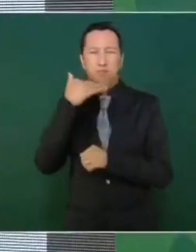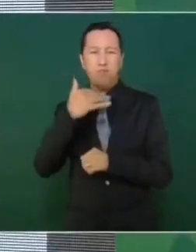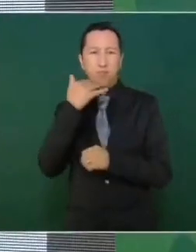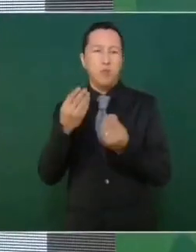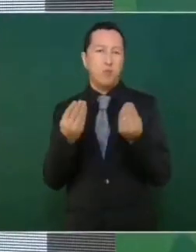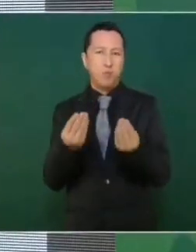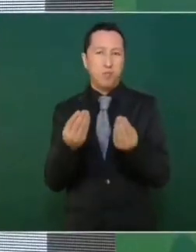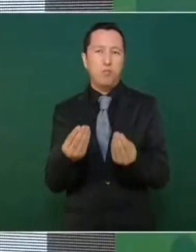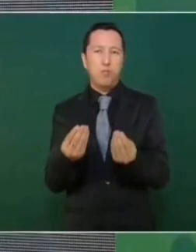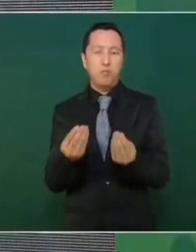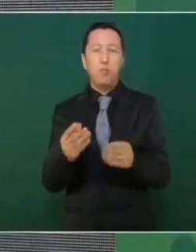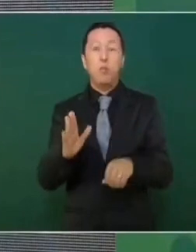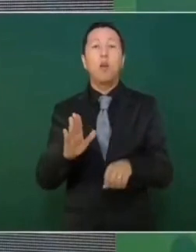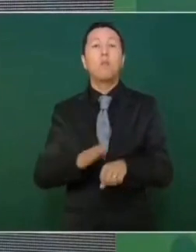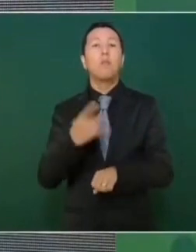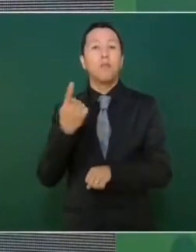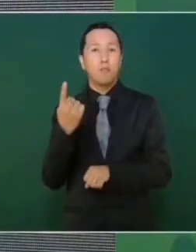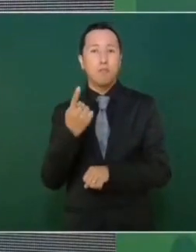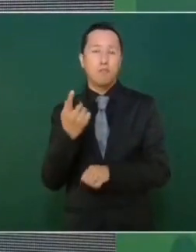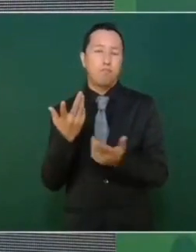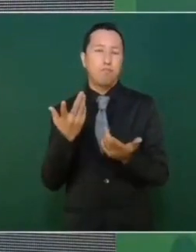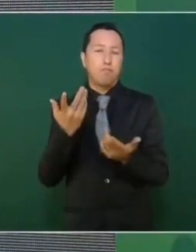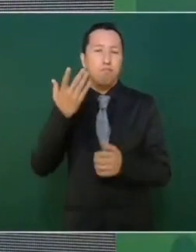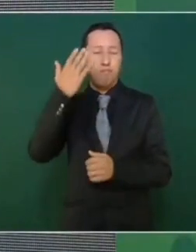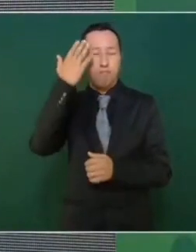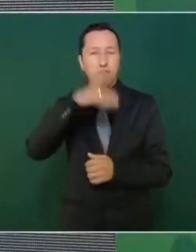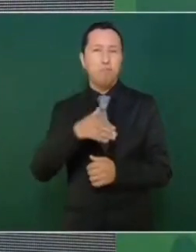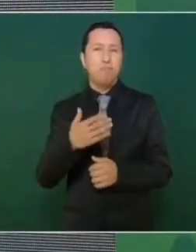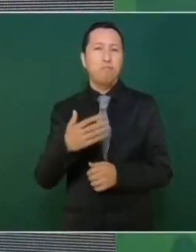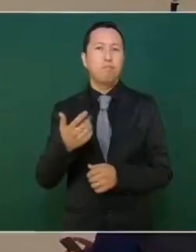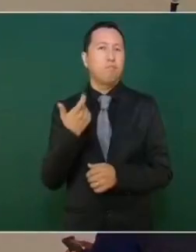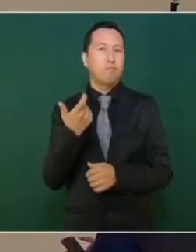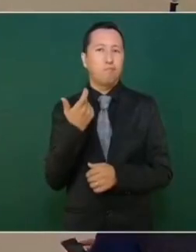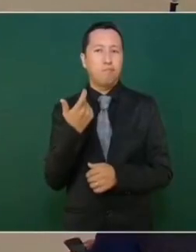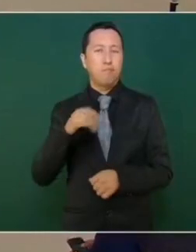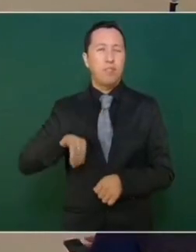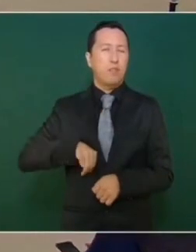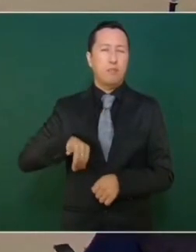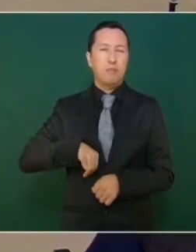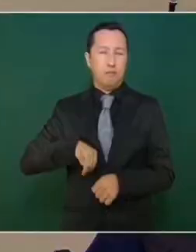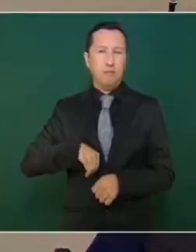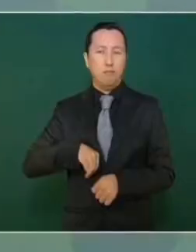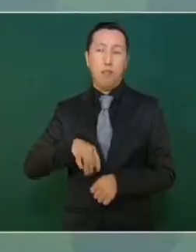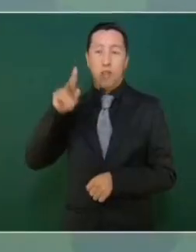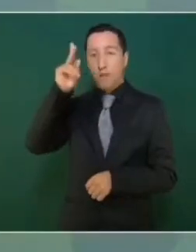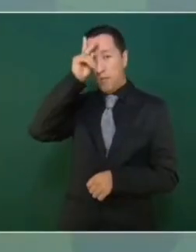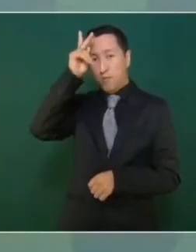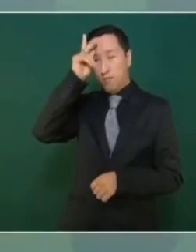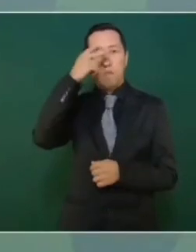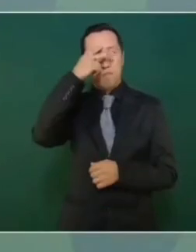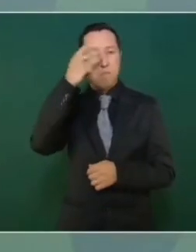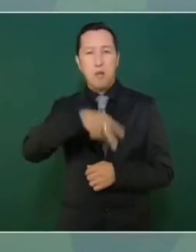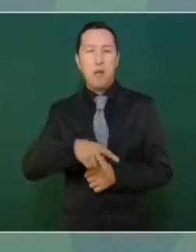porque lo que está de por medio son los intereses económicos que predominan en Perú y en